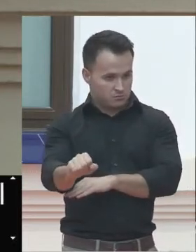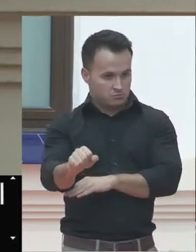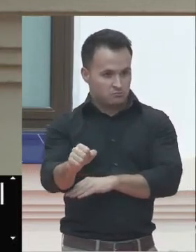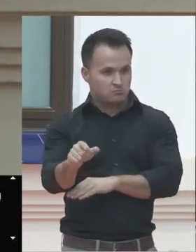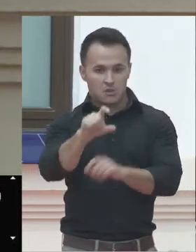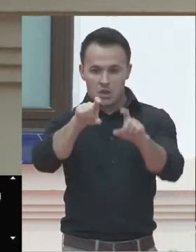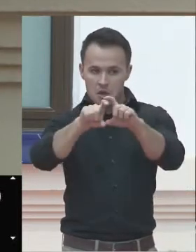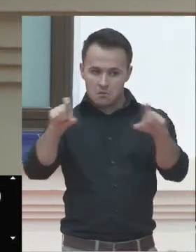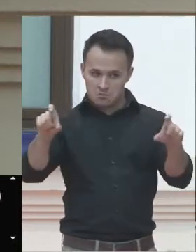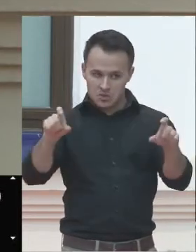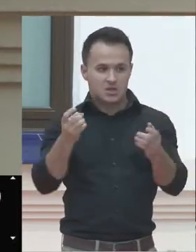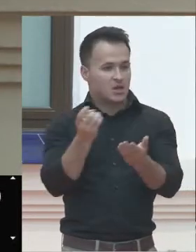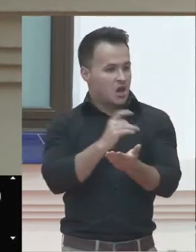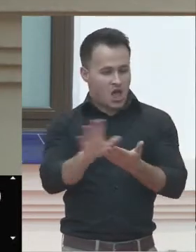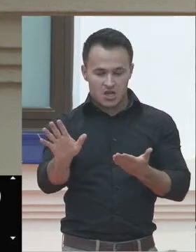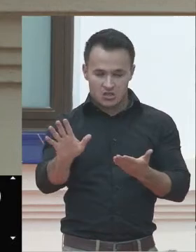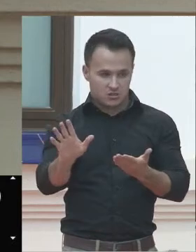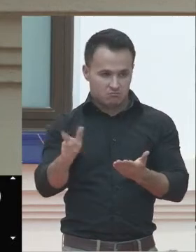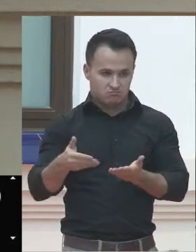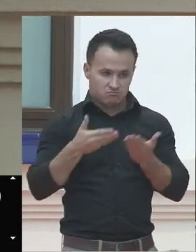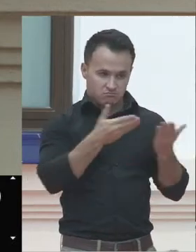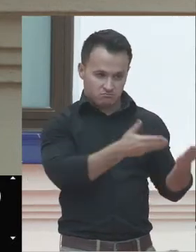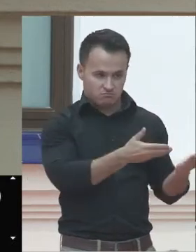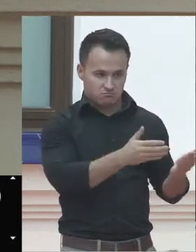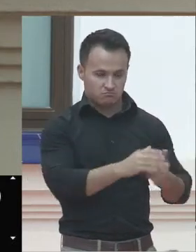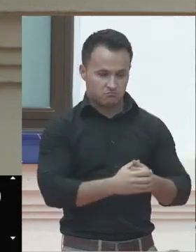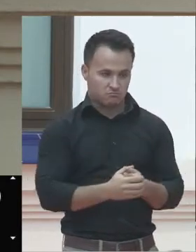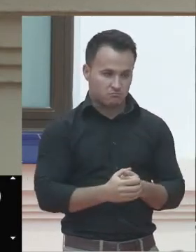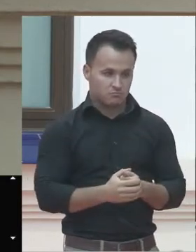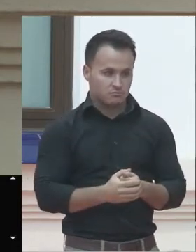compañía cuáles son sus limitaciones.